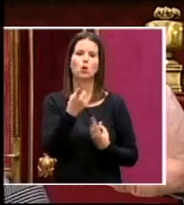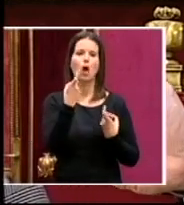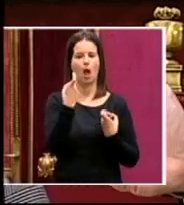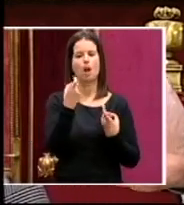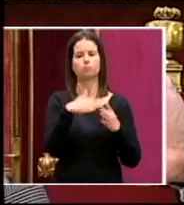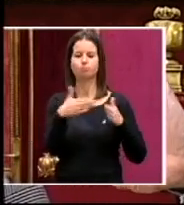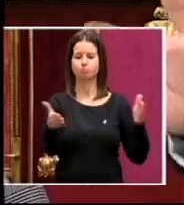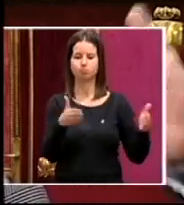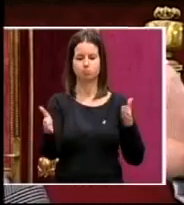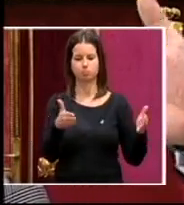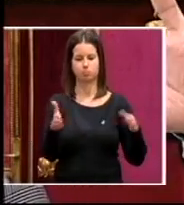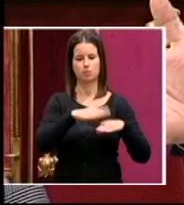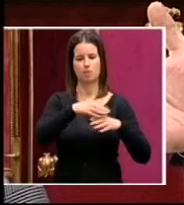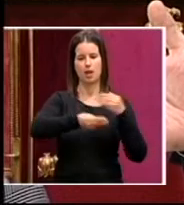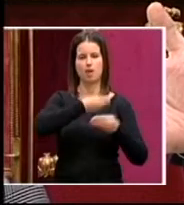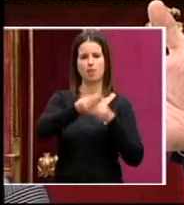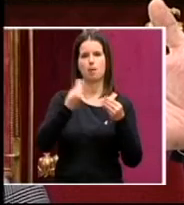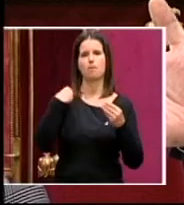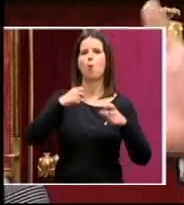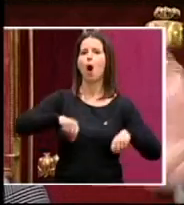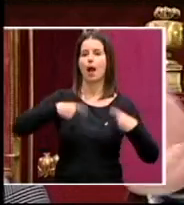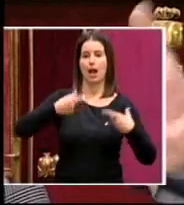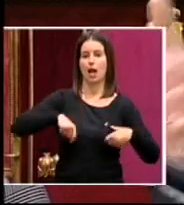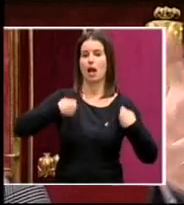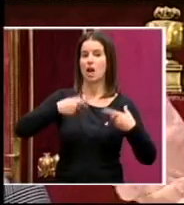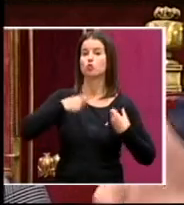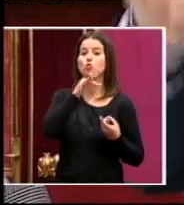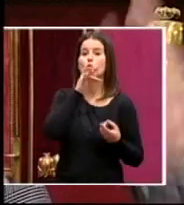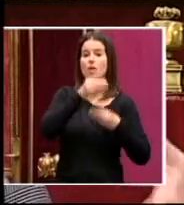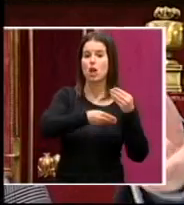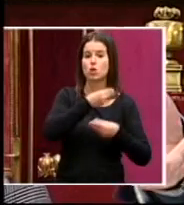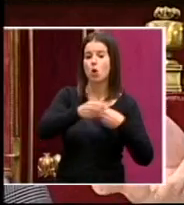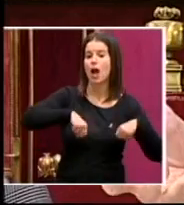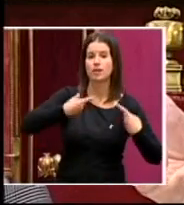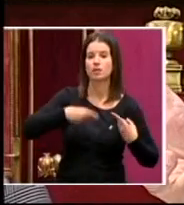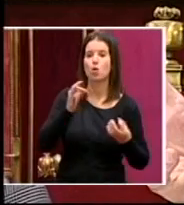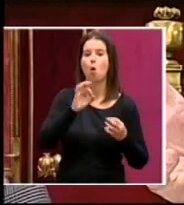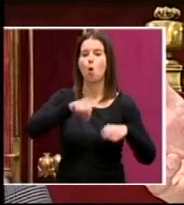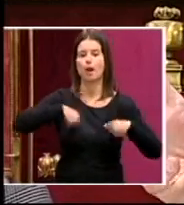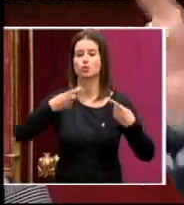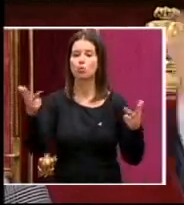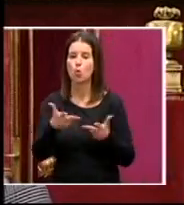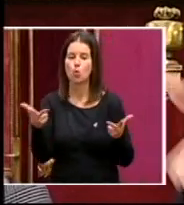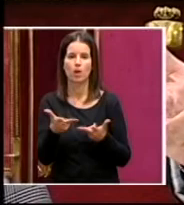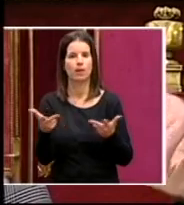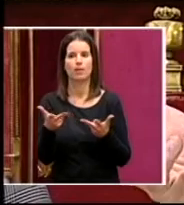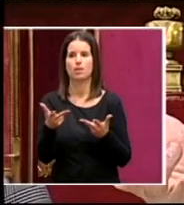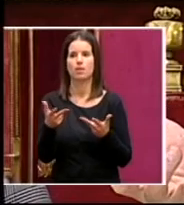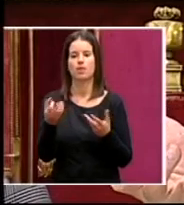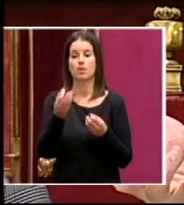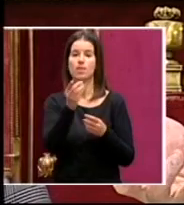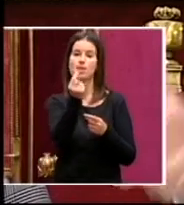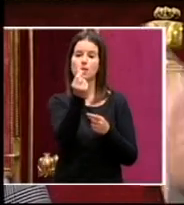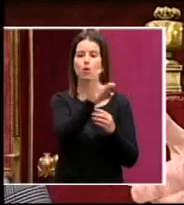de maniobra para que gastos que están sin consignación o para gastos que son urgentes y hay que aumentar su consignación, pues se destinase ese